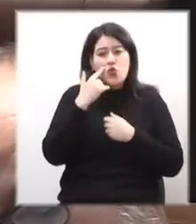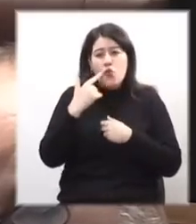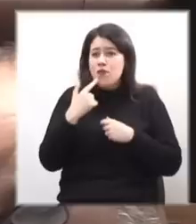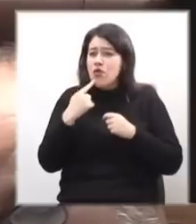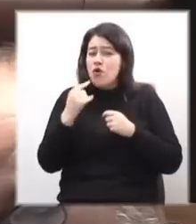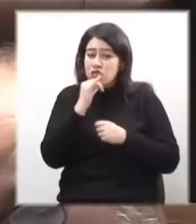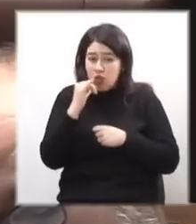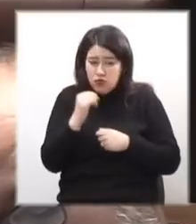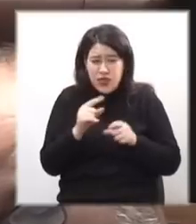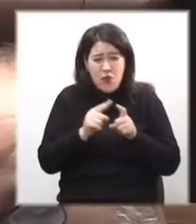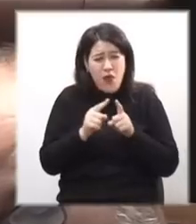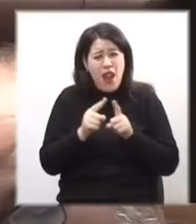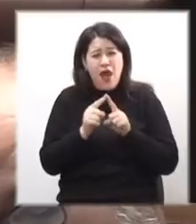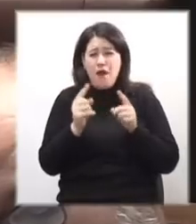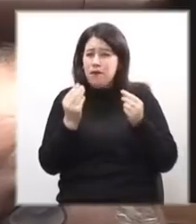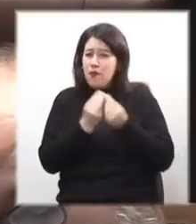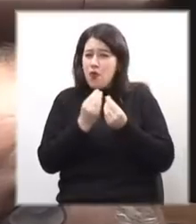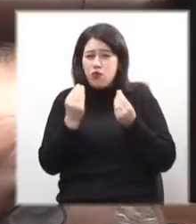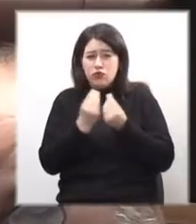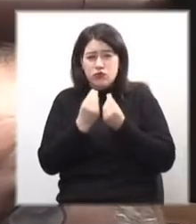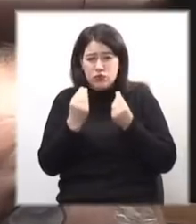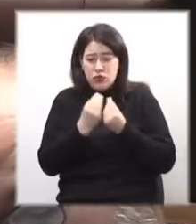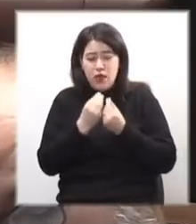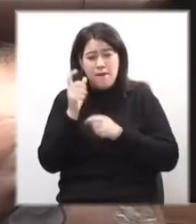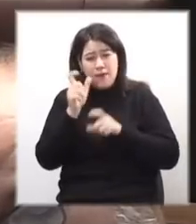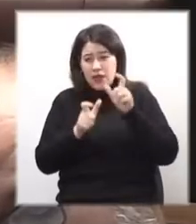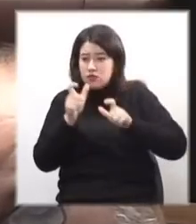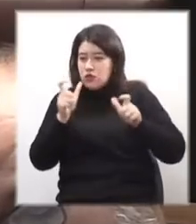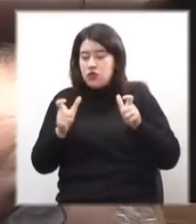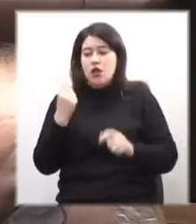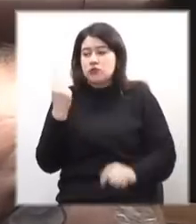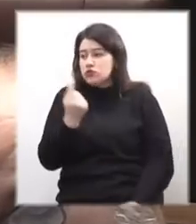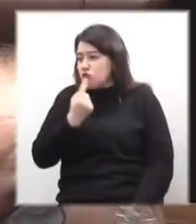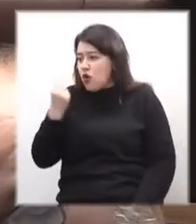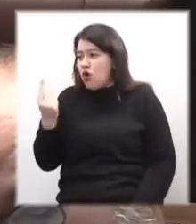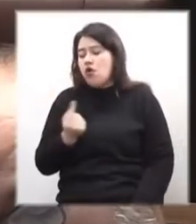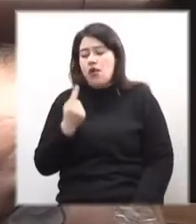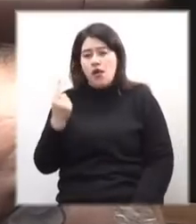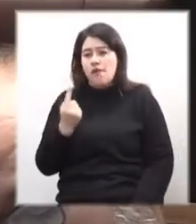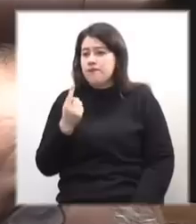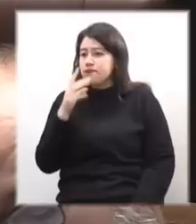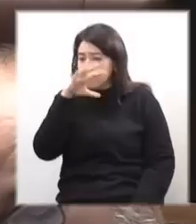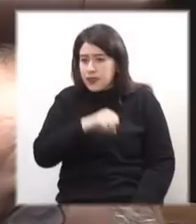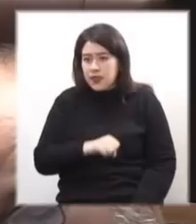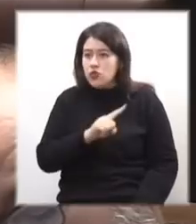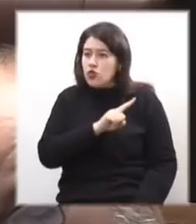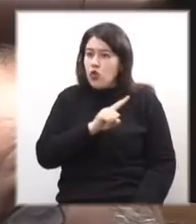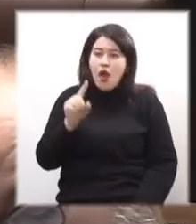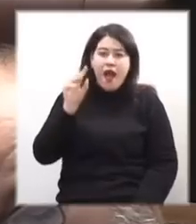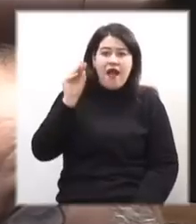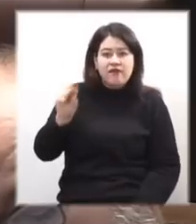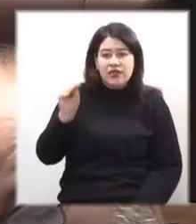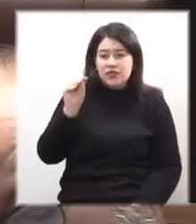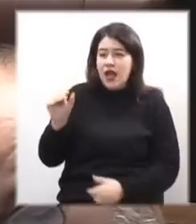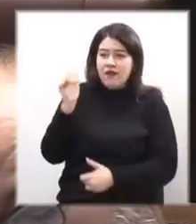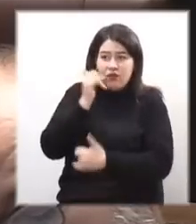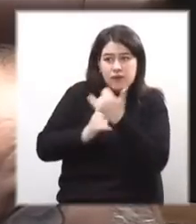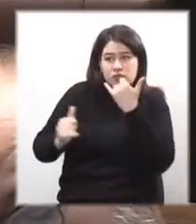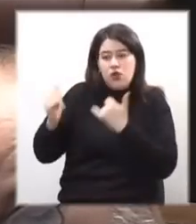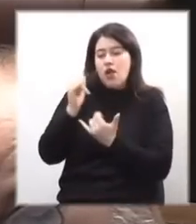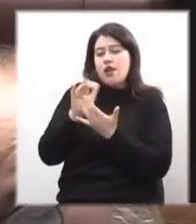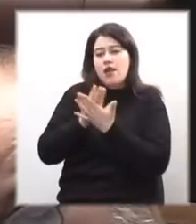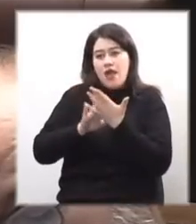cifra enorme de situaciones que la gente y la población se la está comiendo sola y no le está trasladando la preocupación y la